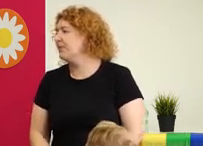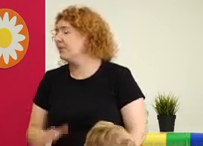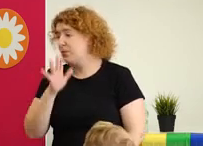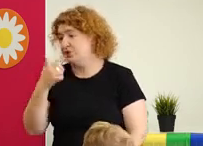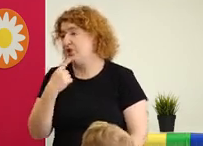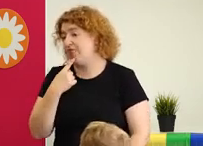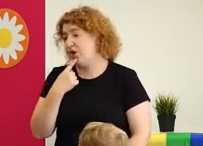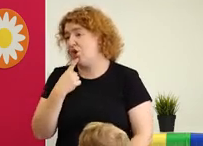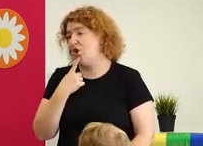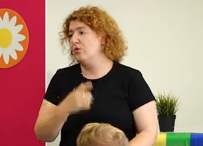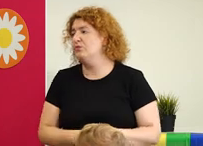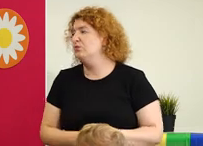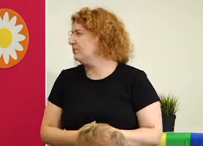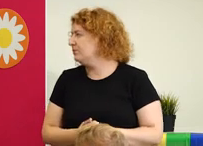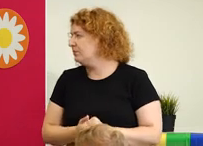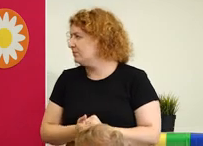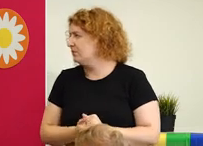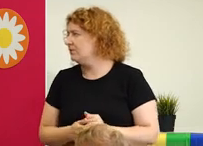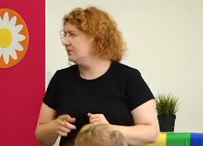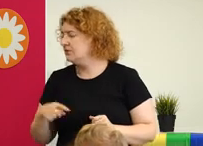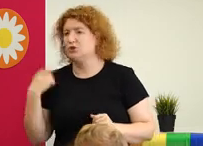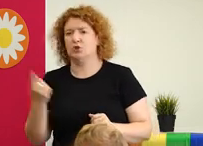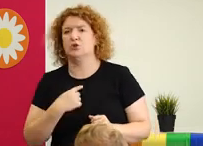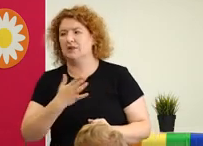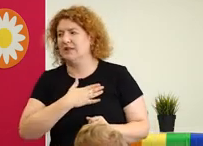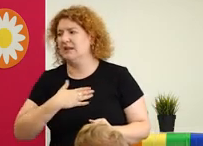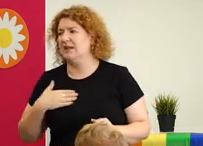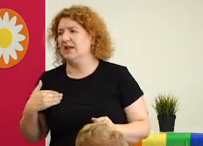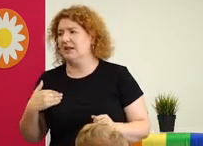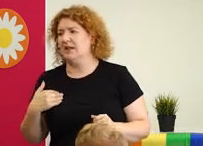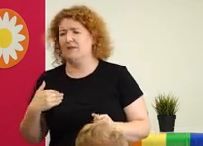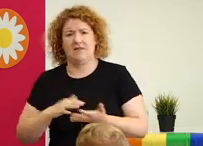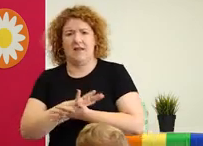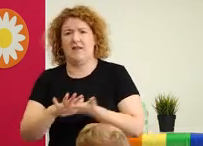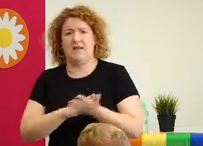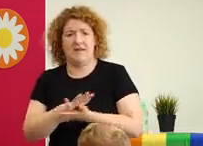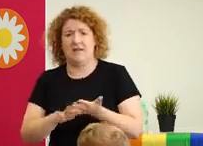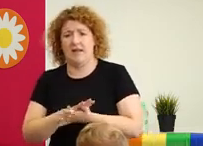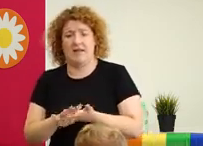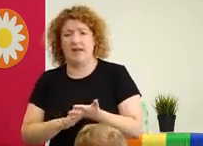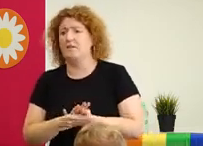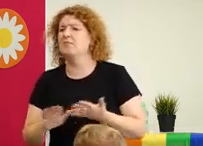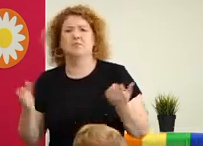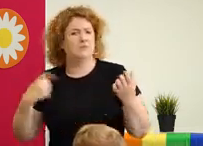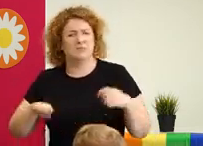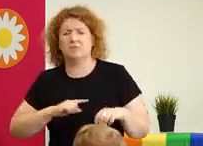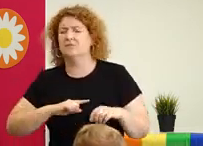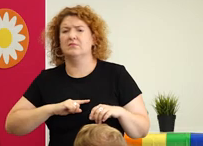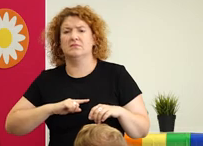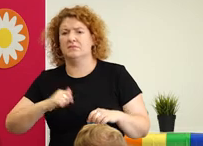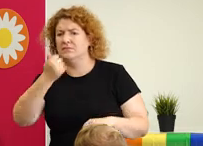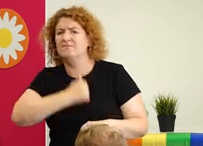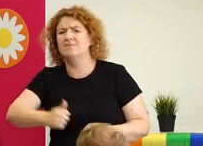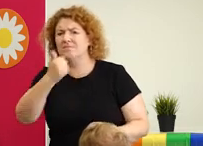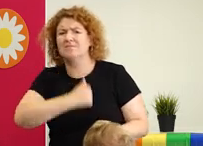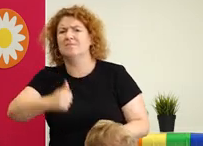batalla cultural en contra de una alternativa de izquierda que solamente recae en Podemos. Y sí